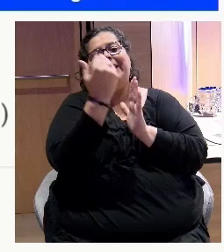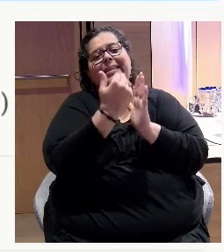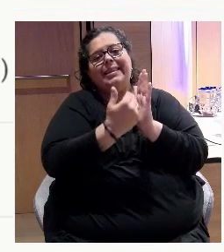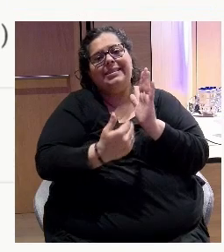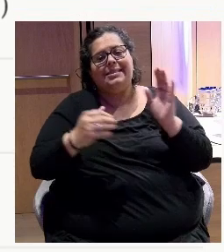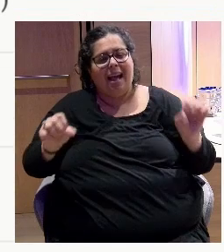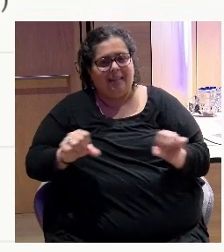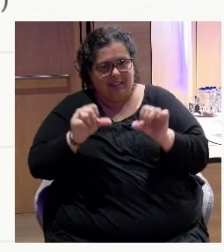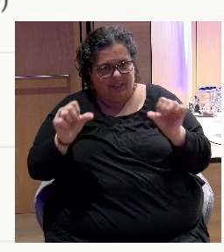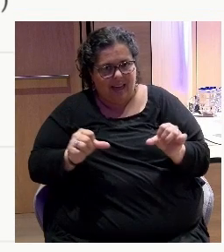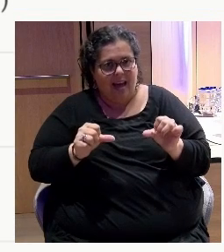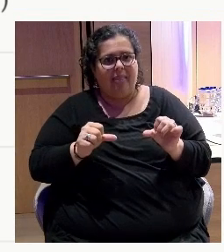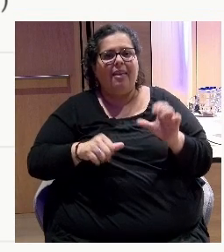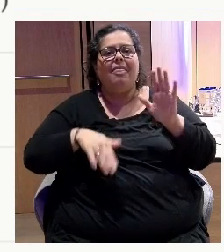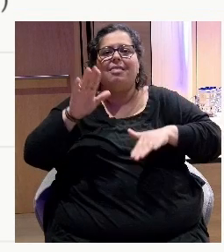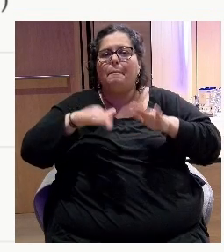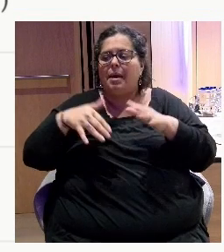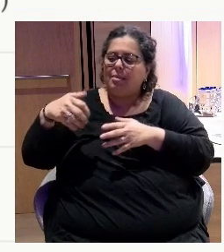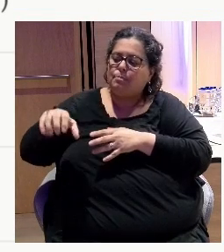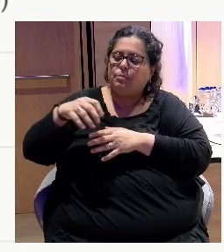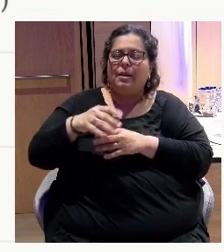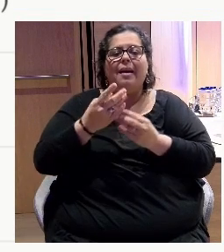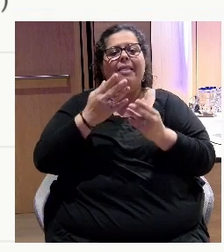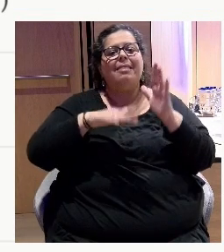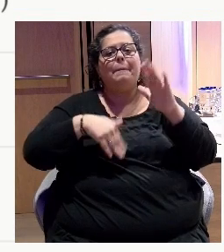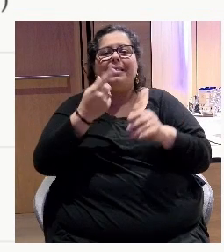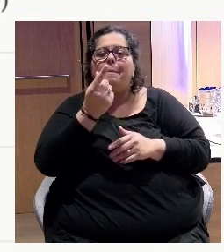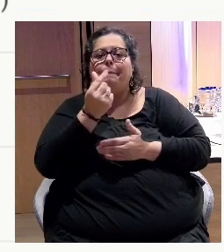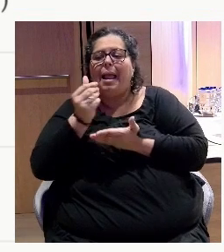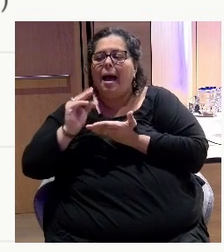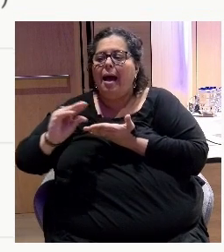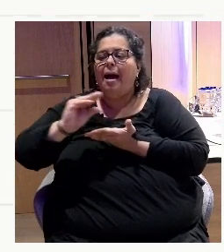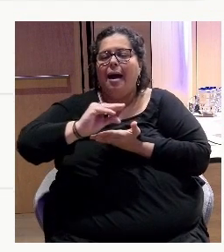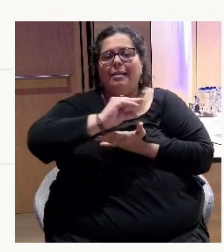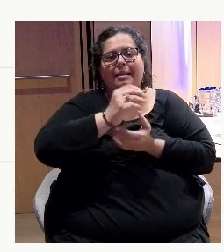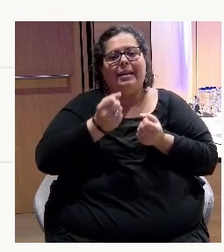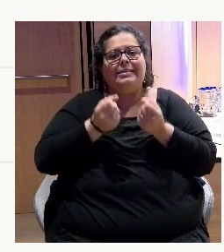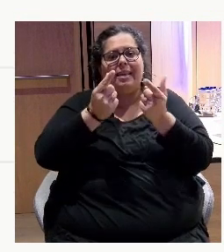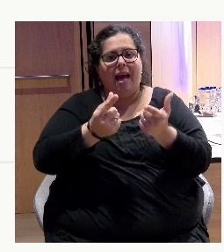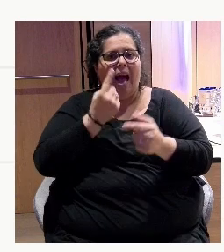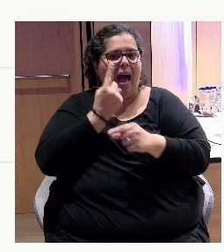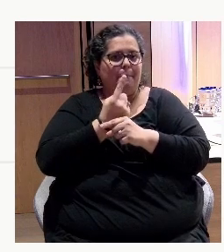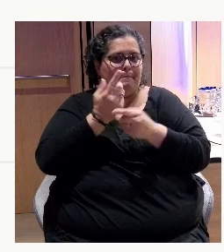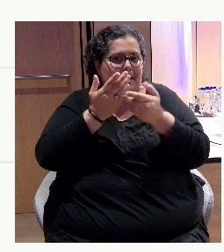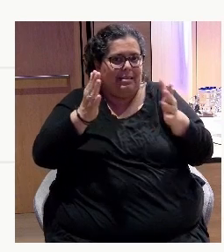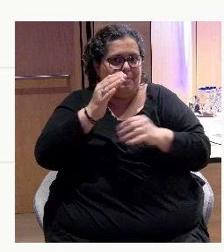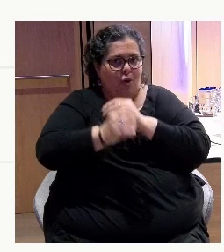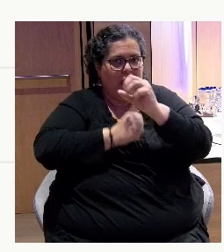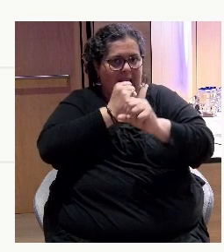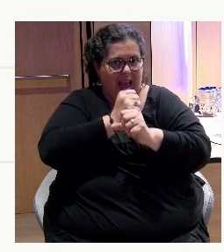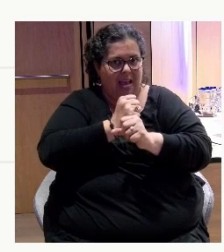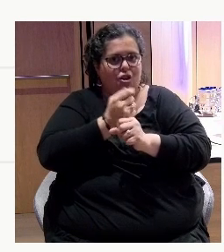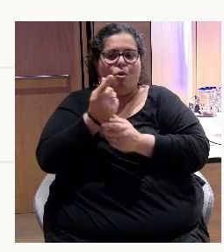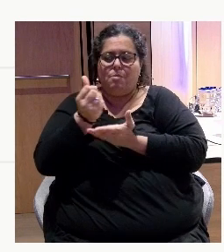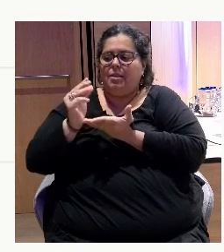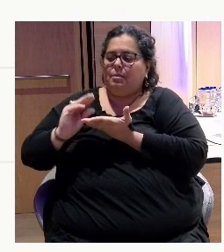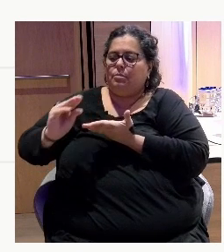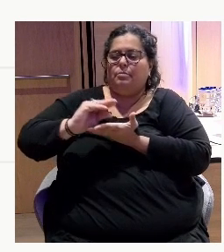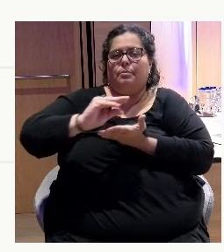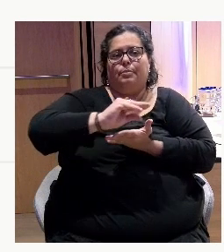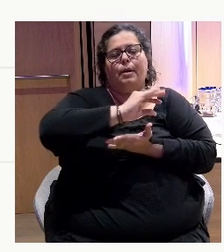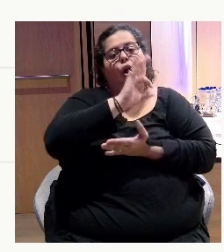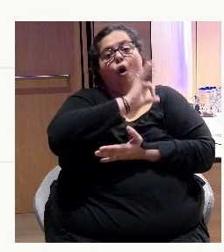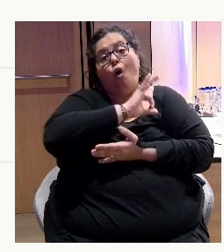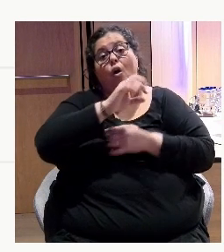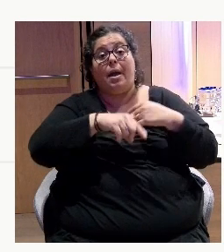desagregados según el crédito o el presupuesto que se asigna a principio de año, que se asigna o que se mantiene durante el